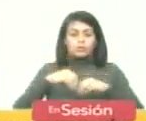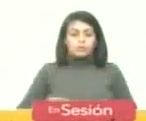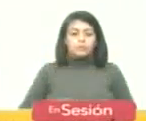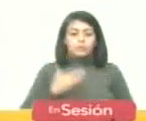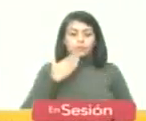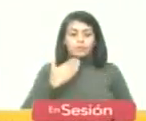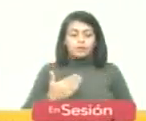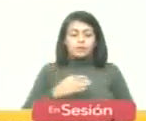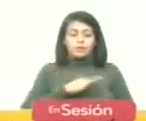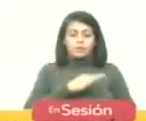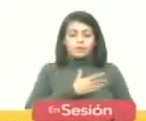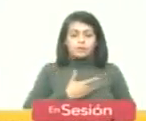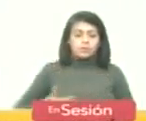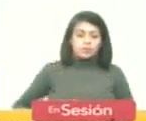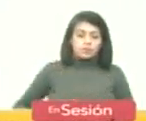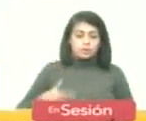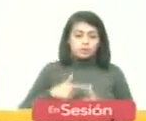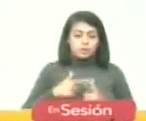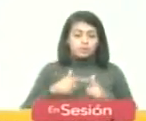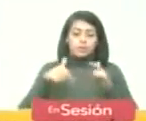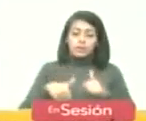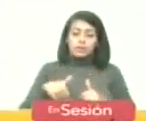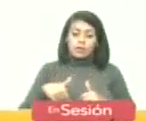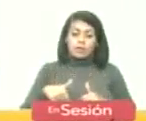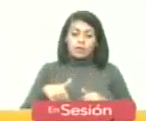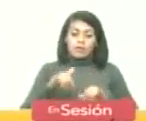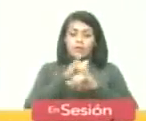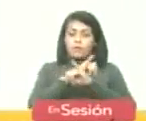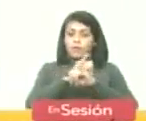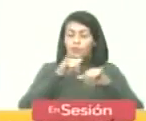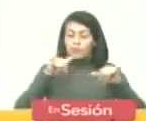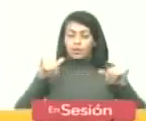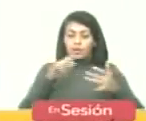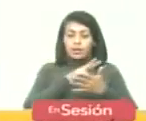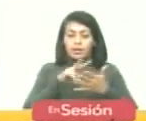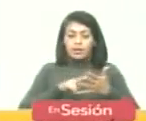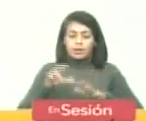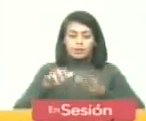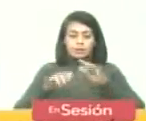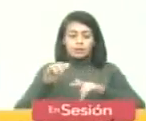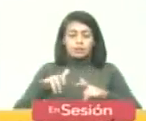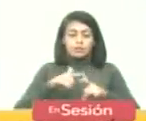pido, señor presidente, sea al término de mi intervención leído por secretaría,